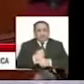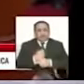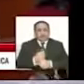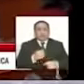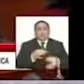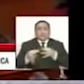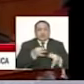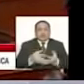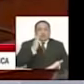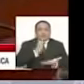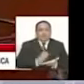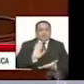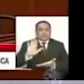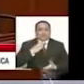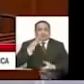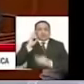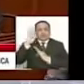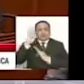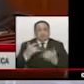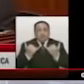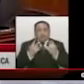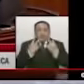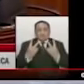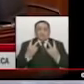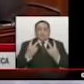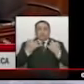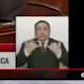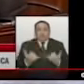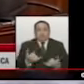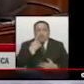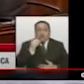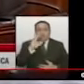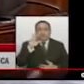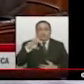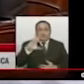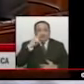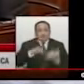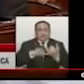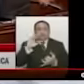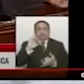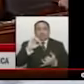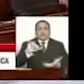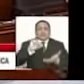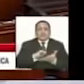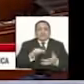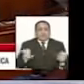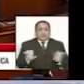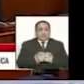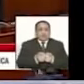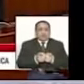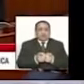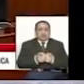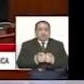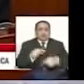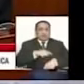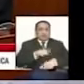Saavedra. Entonces, tú eres lo que haces, Fernando, no lo que dices. Vamos a ver qué haga, pues, ¿no? Que convoque a sus ministros, a sus